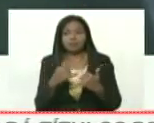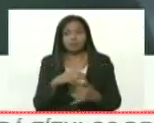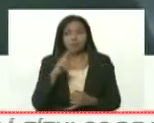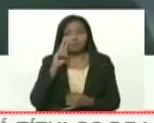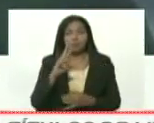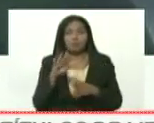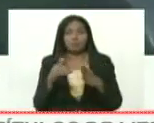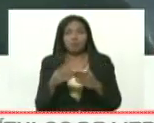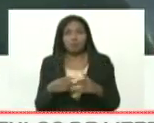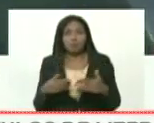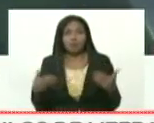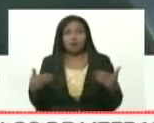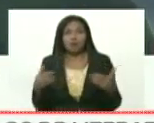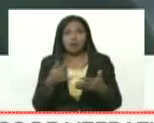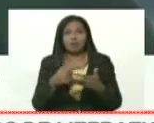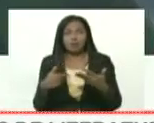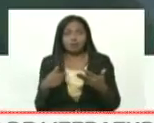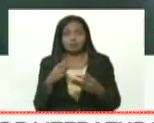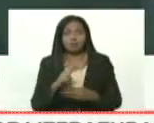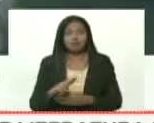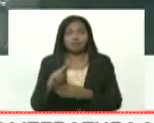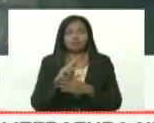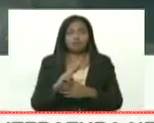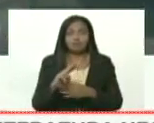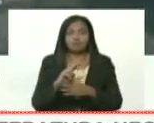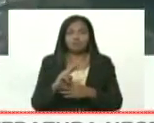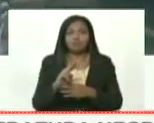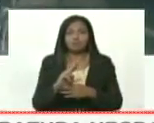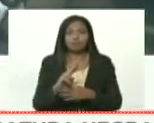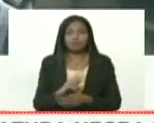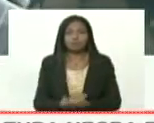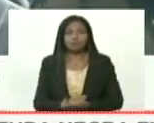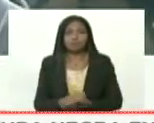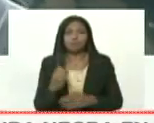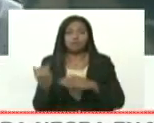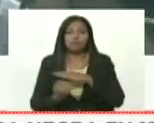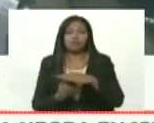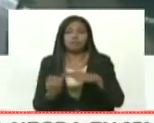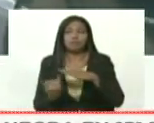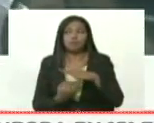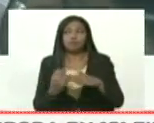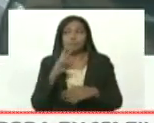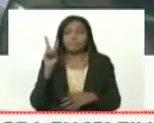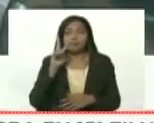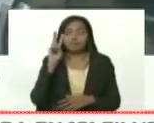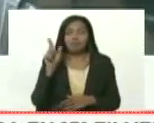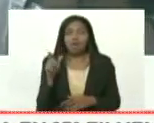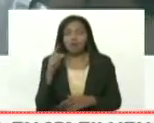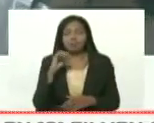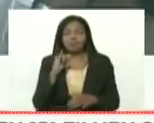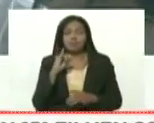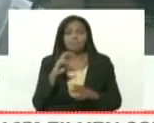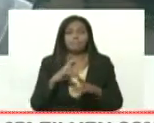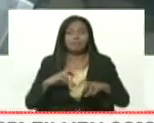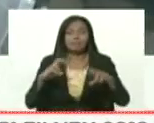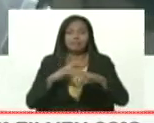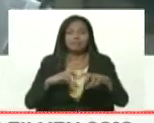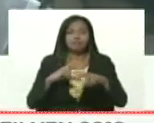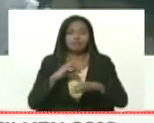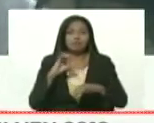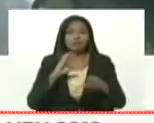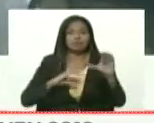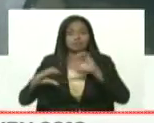mesa, son los materiales que utilizamos en el Instituto Venezolano de Investigaciones Científicas,